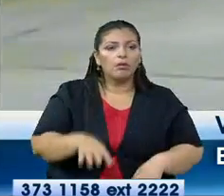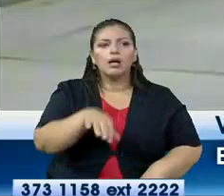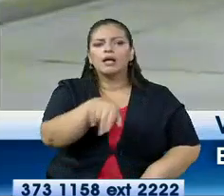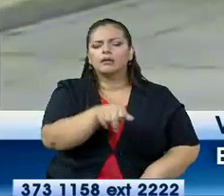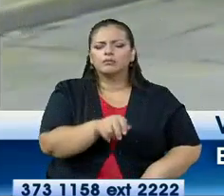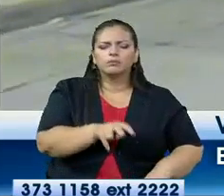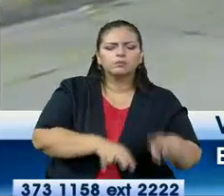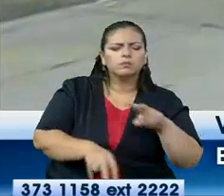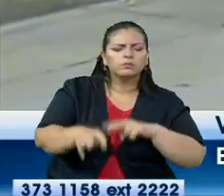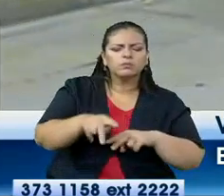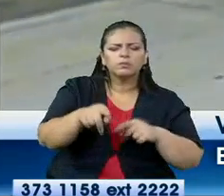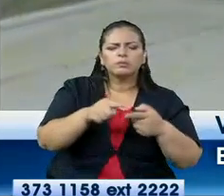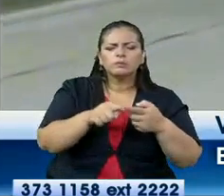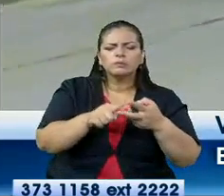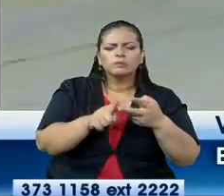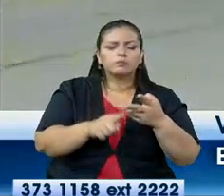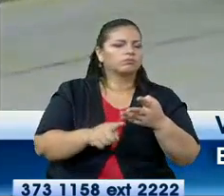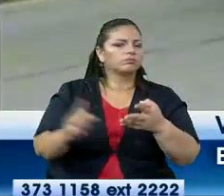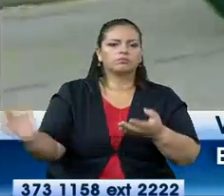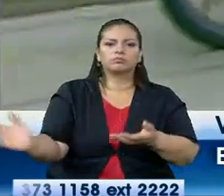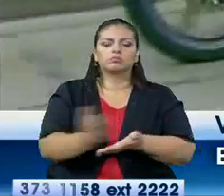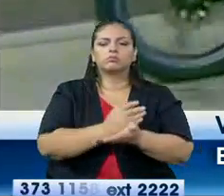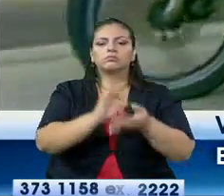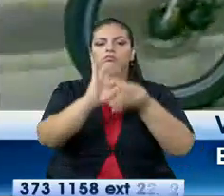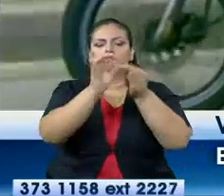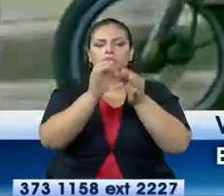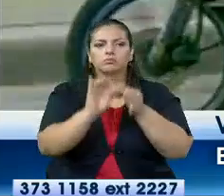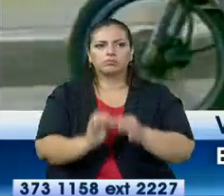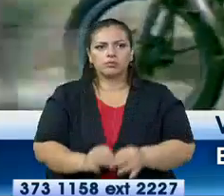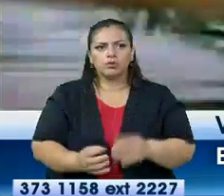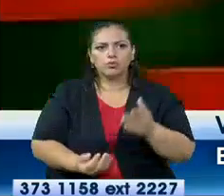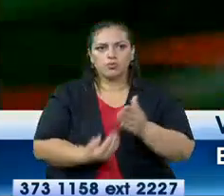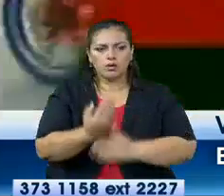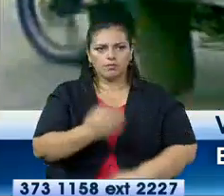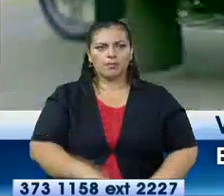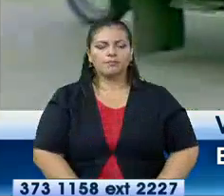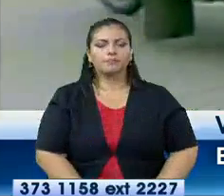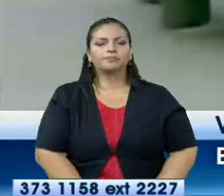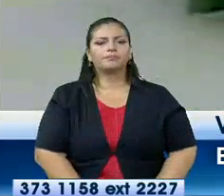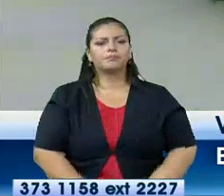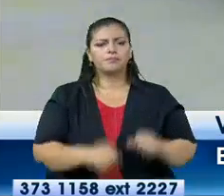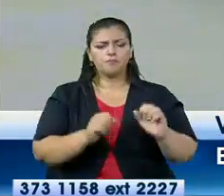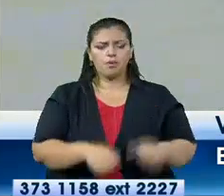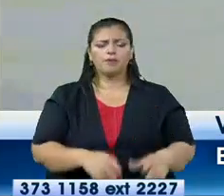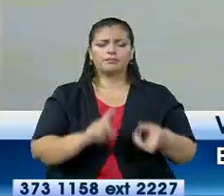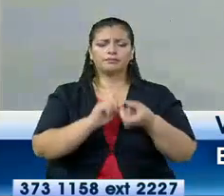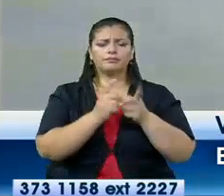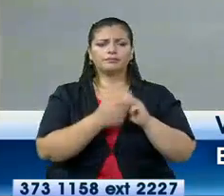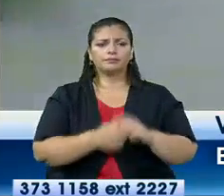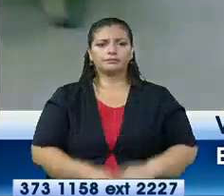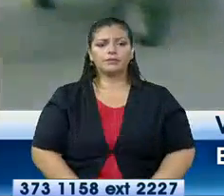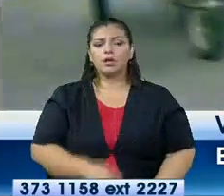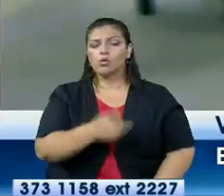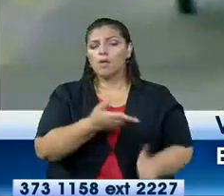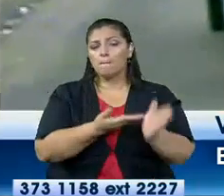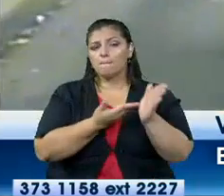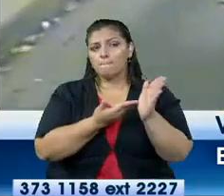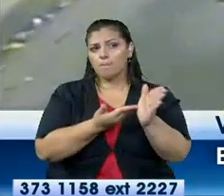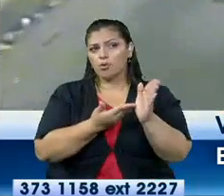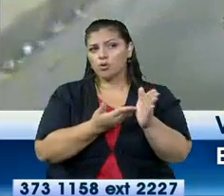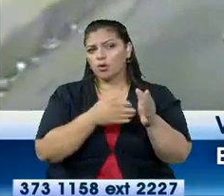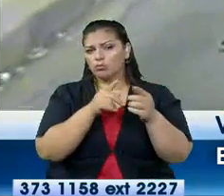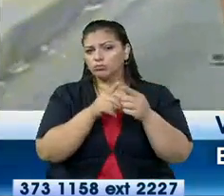tener, pero son las que están autorizadas para que puedan ser cambiadas. Hay unas marcas que son parecidas a estas, pero